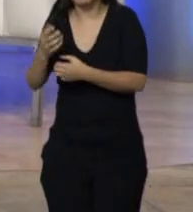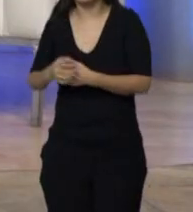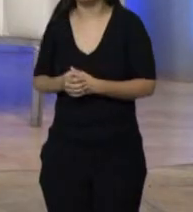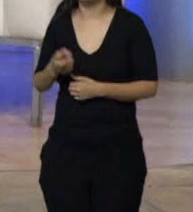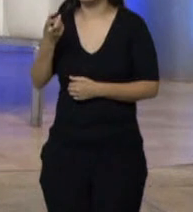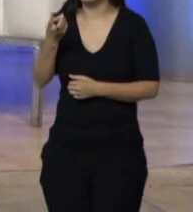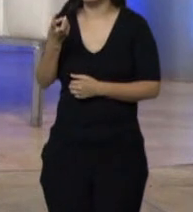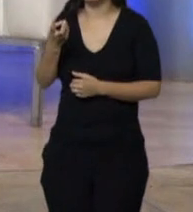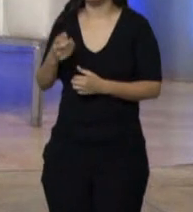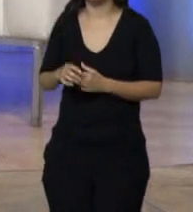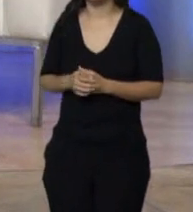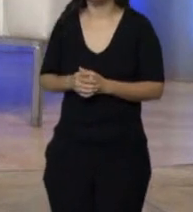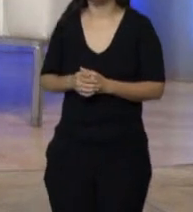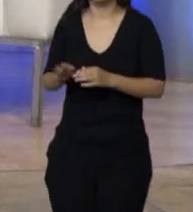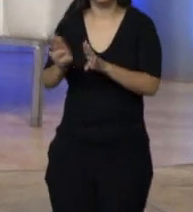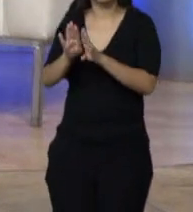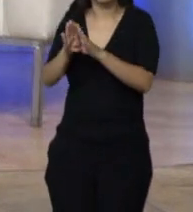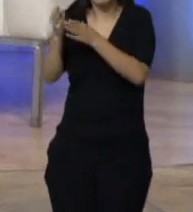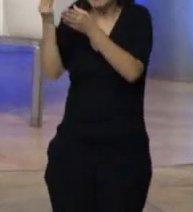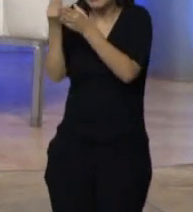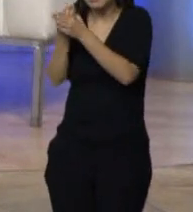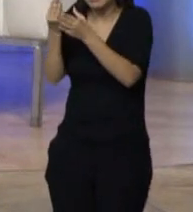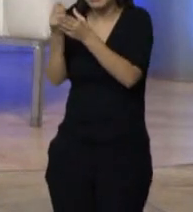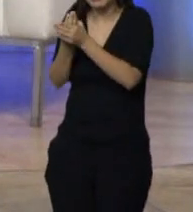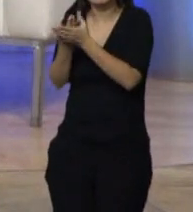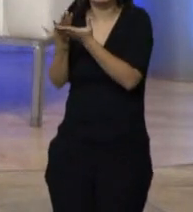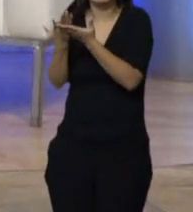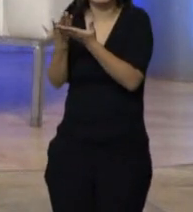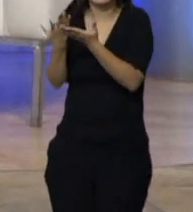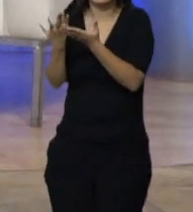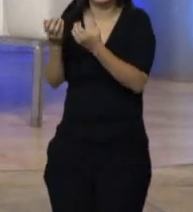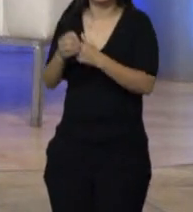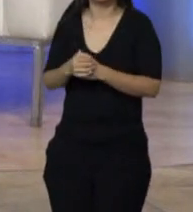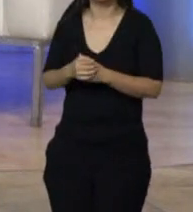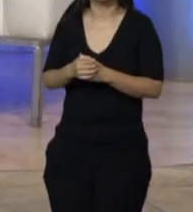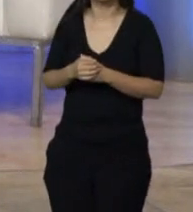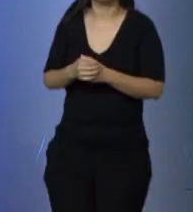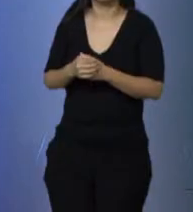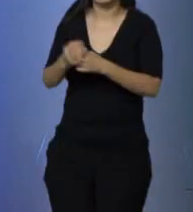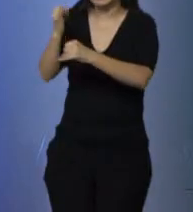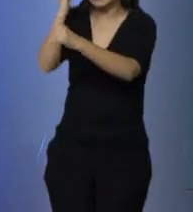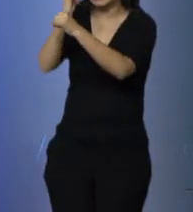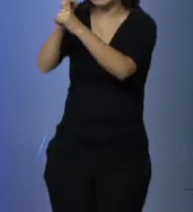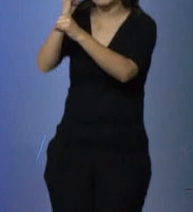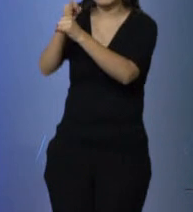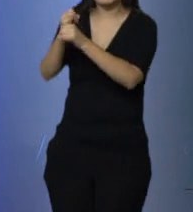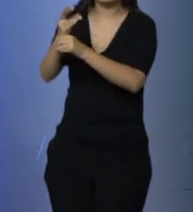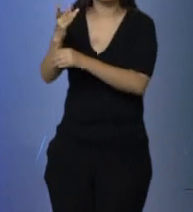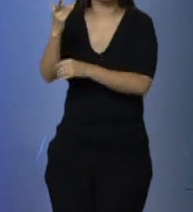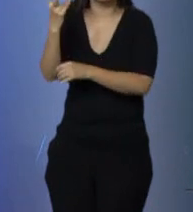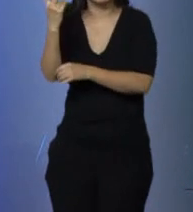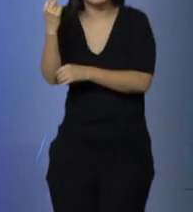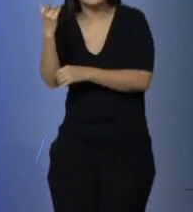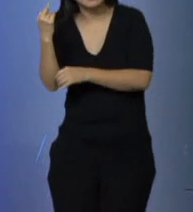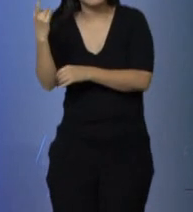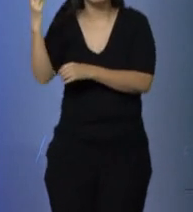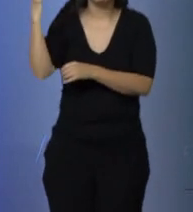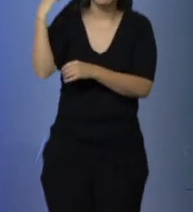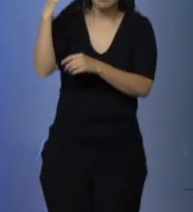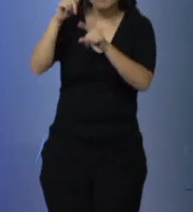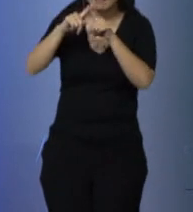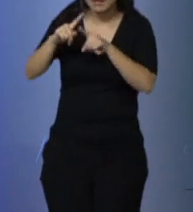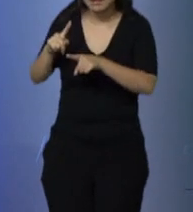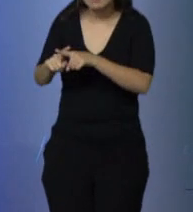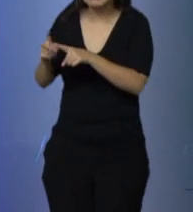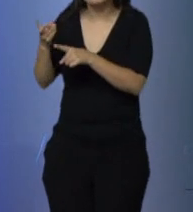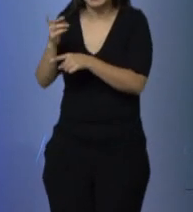la impartición de clases será vía remota en una plataforma digital es prácticamente